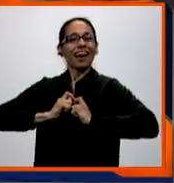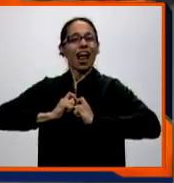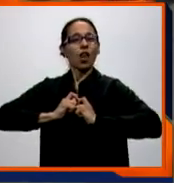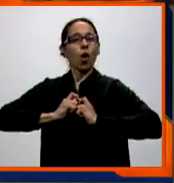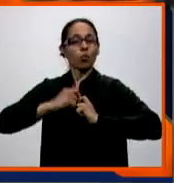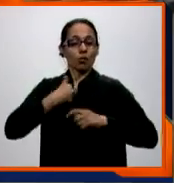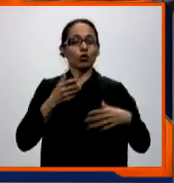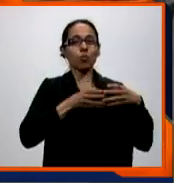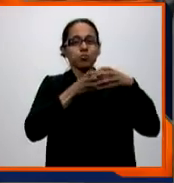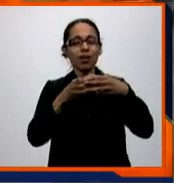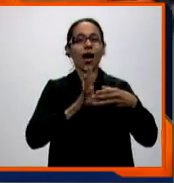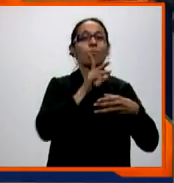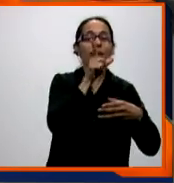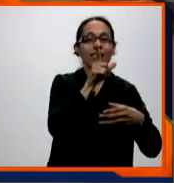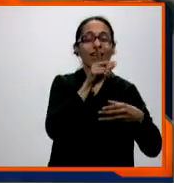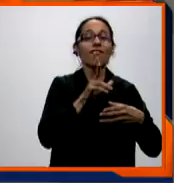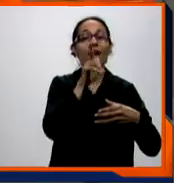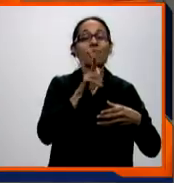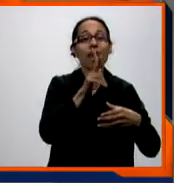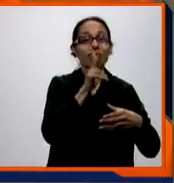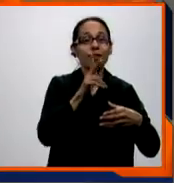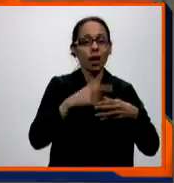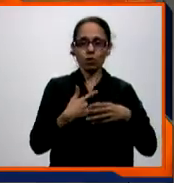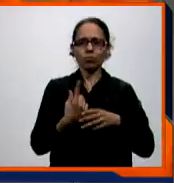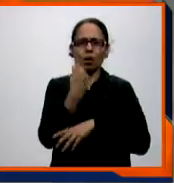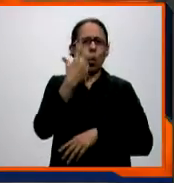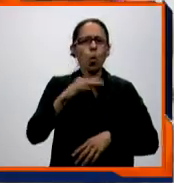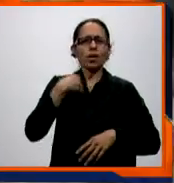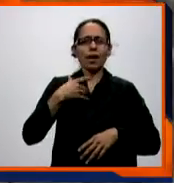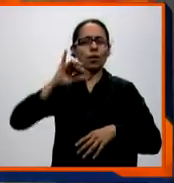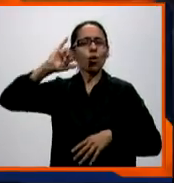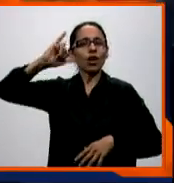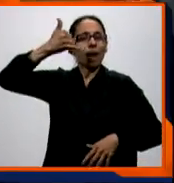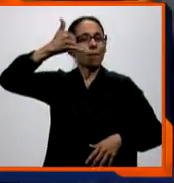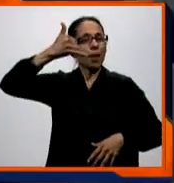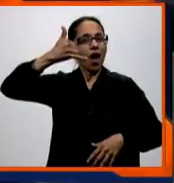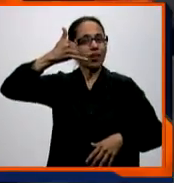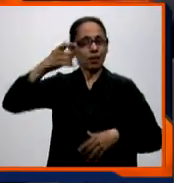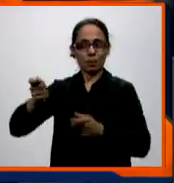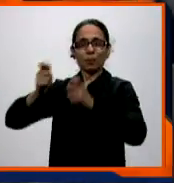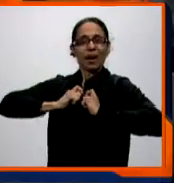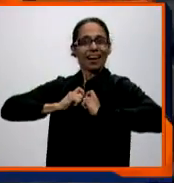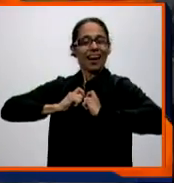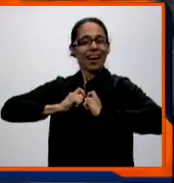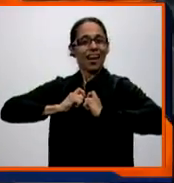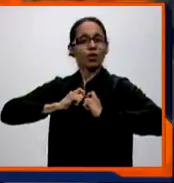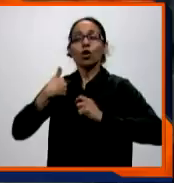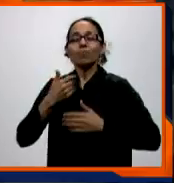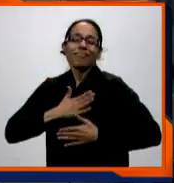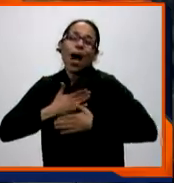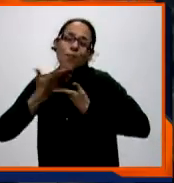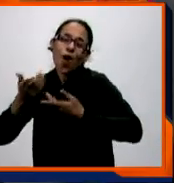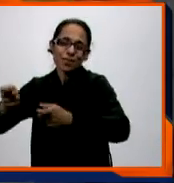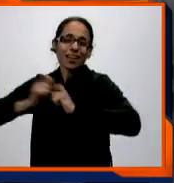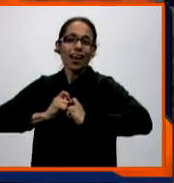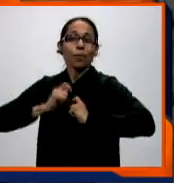Sí. Porque era la única vez que yo había salido campeón en mi carrera. Y me la regalaron con cariño,